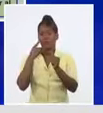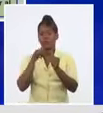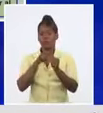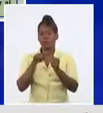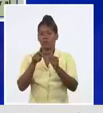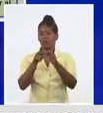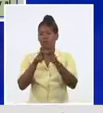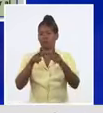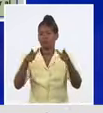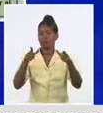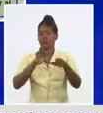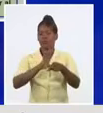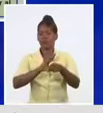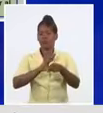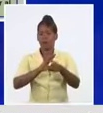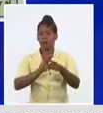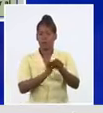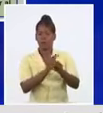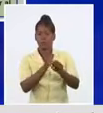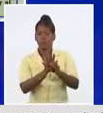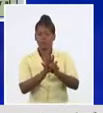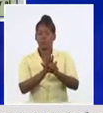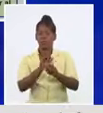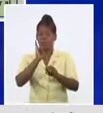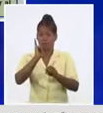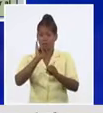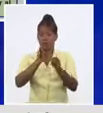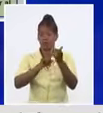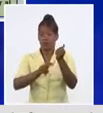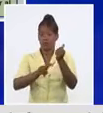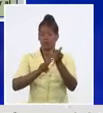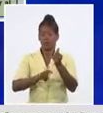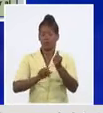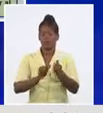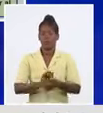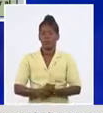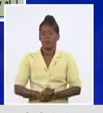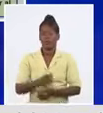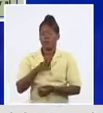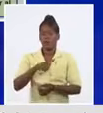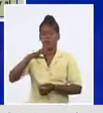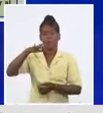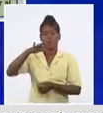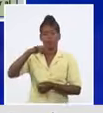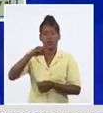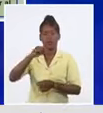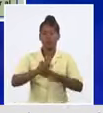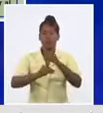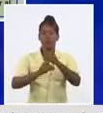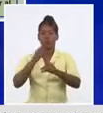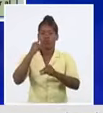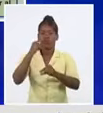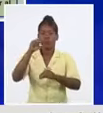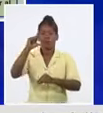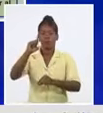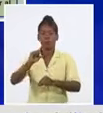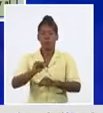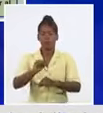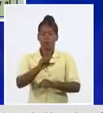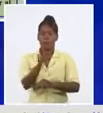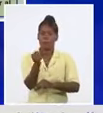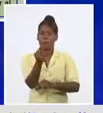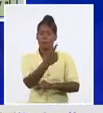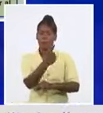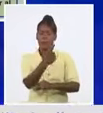mayores tasas de nuestro país, pero de estas provincias, Pinar del Río disminuye, es la única provincia